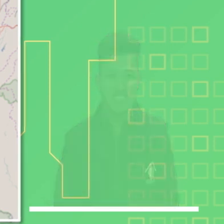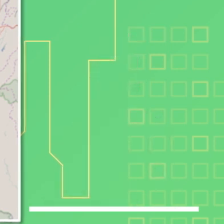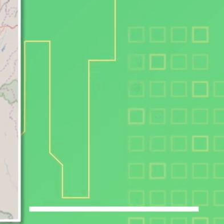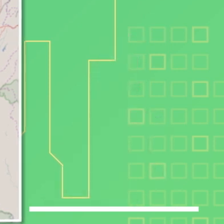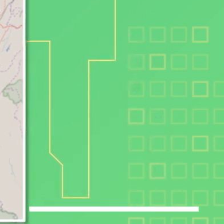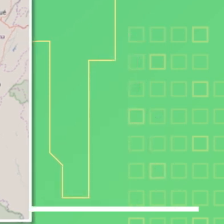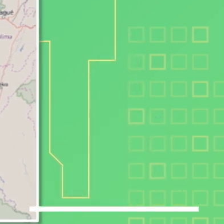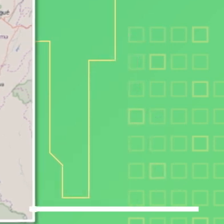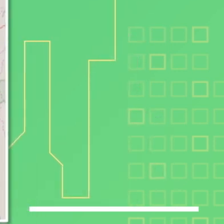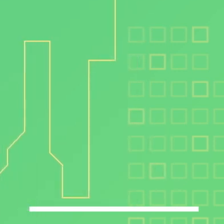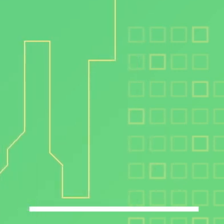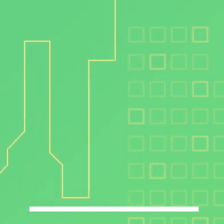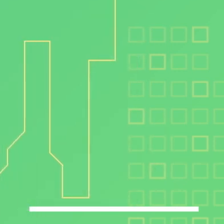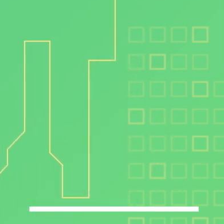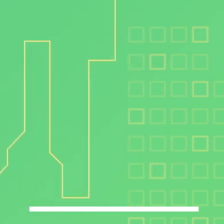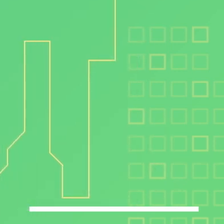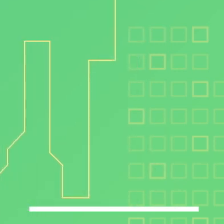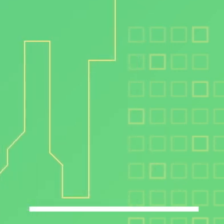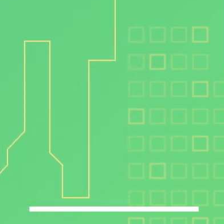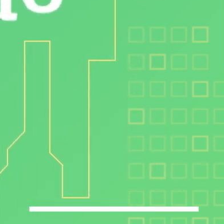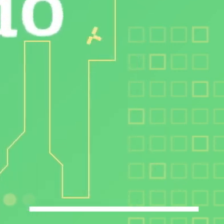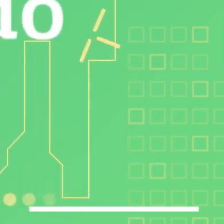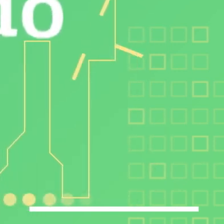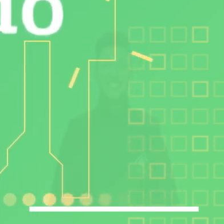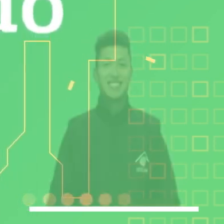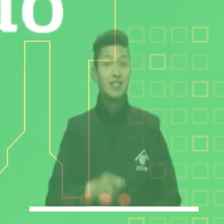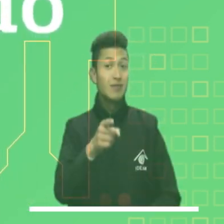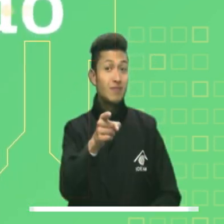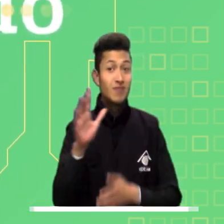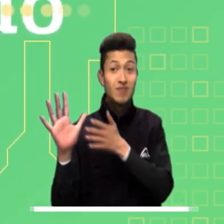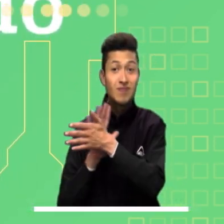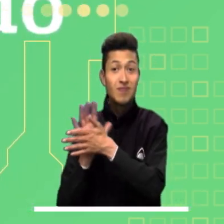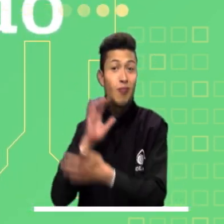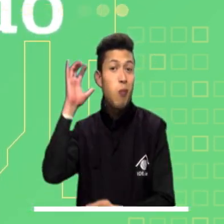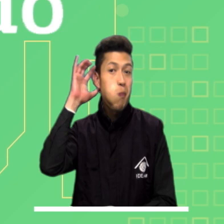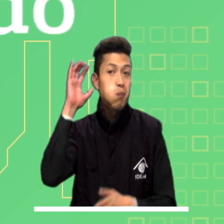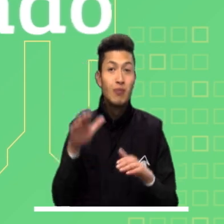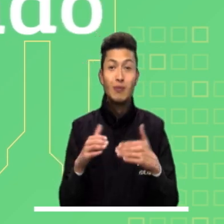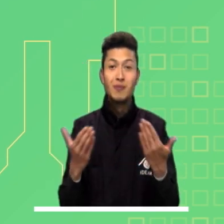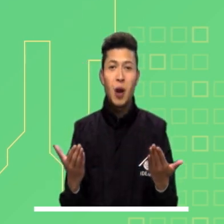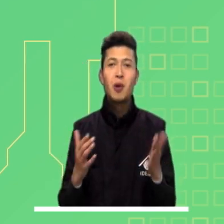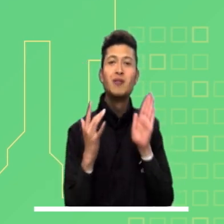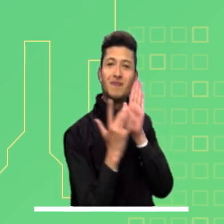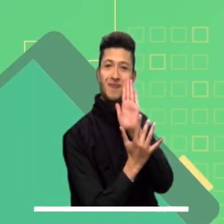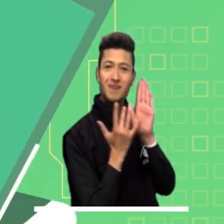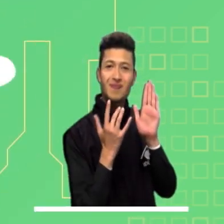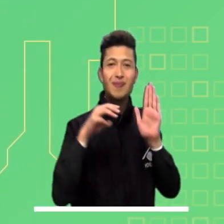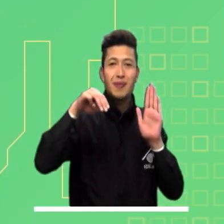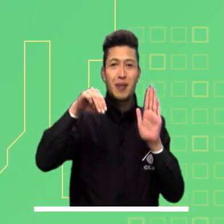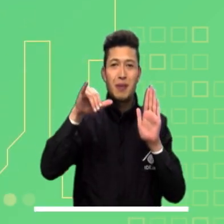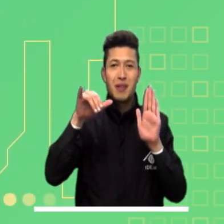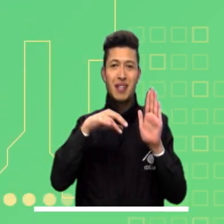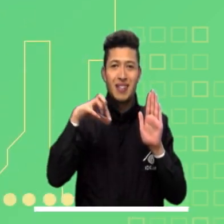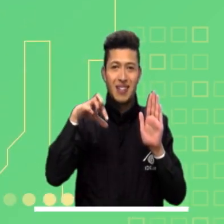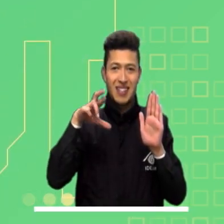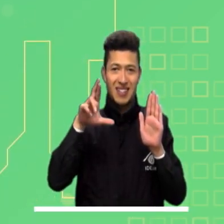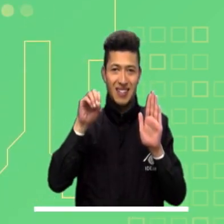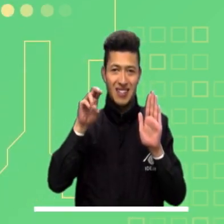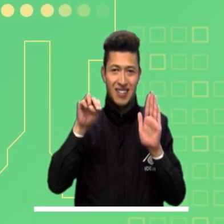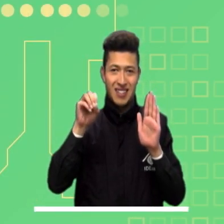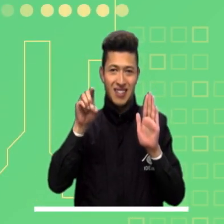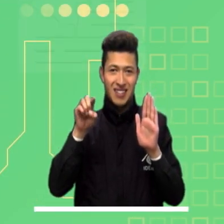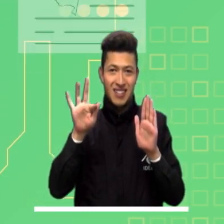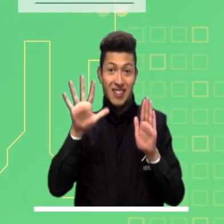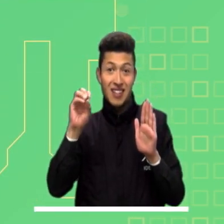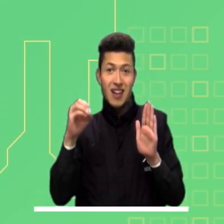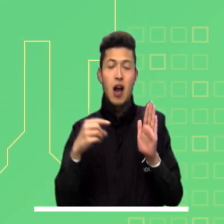Océano Pacífico colombiano. Manténgase bien informado y en tiempo real a través de nuestra aplicación Mi